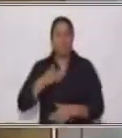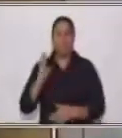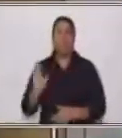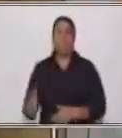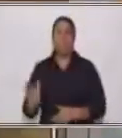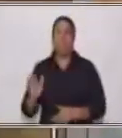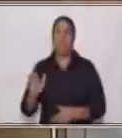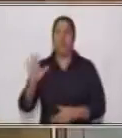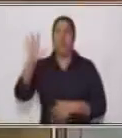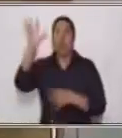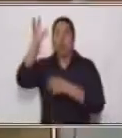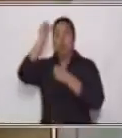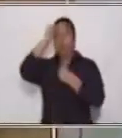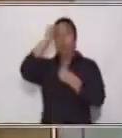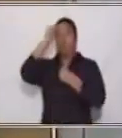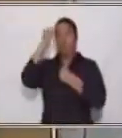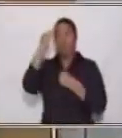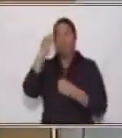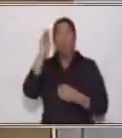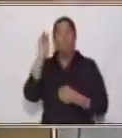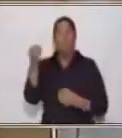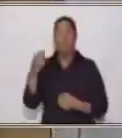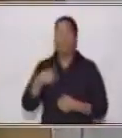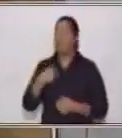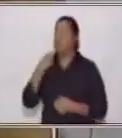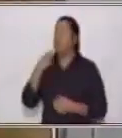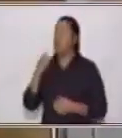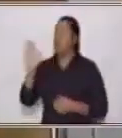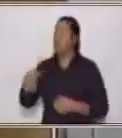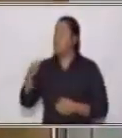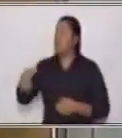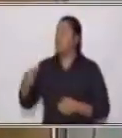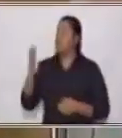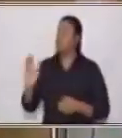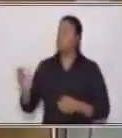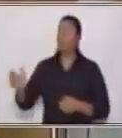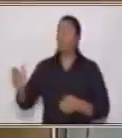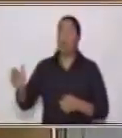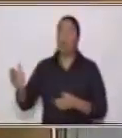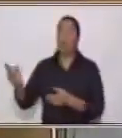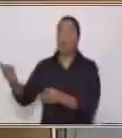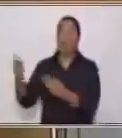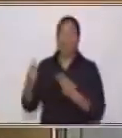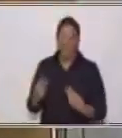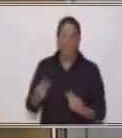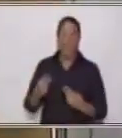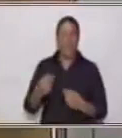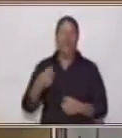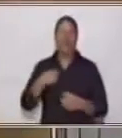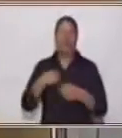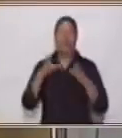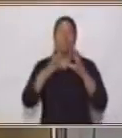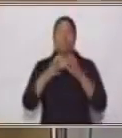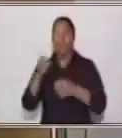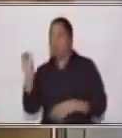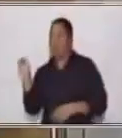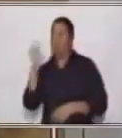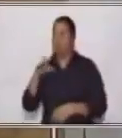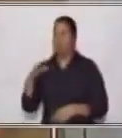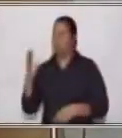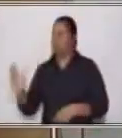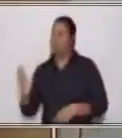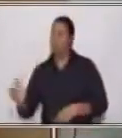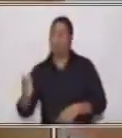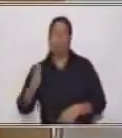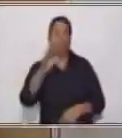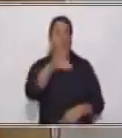porque cuando yo lo llamo, él hace caso, cuando le tiro una pelota, el perro corre a traerla, si le digo que se siente, lo